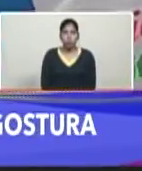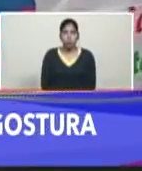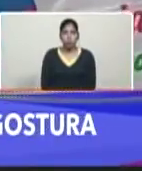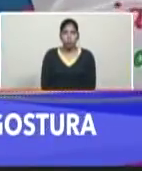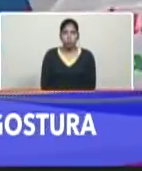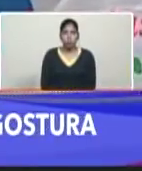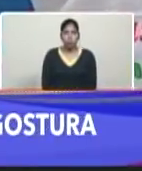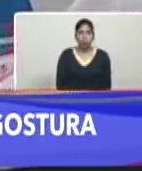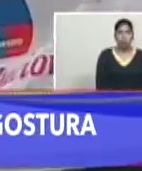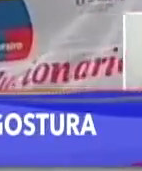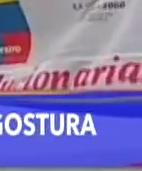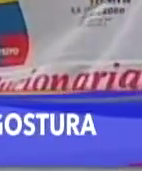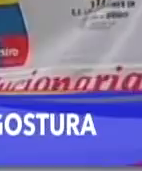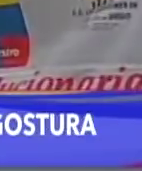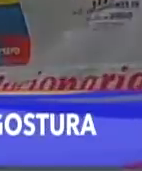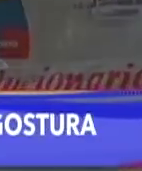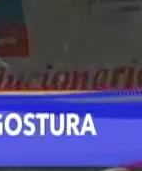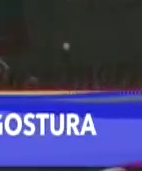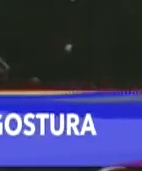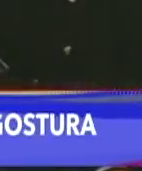Y al pueblo venezolano,